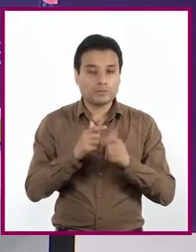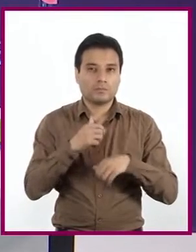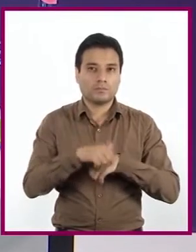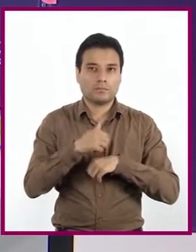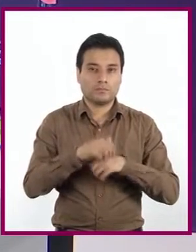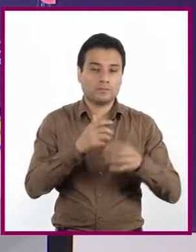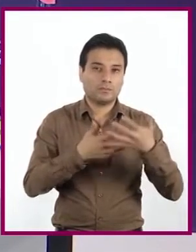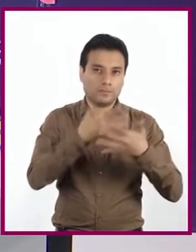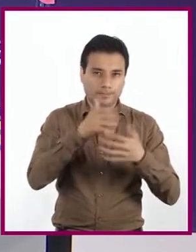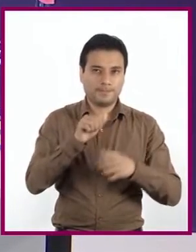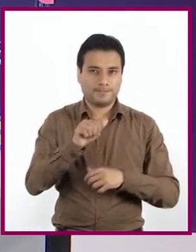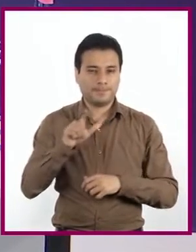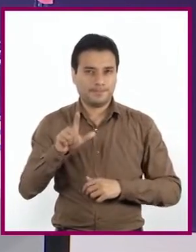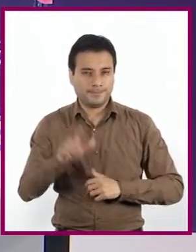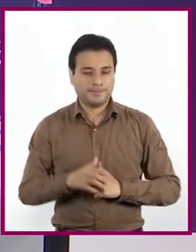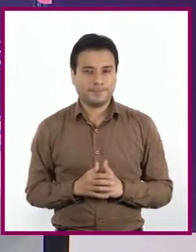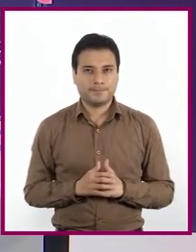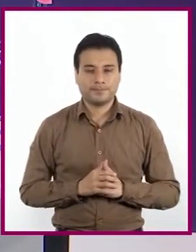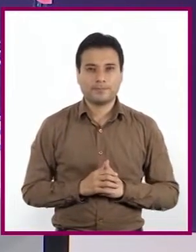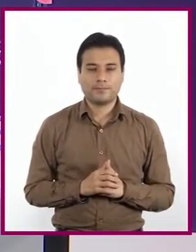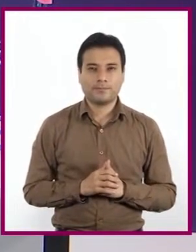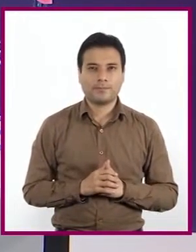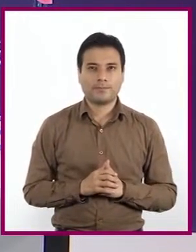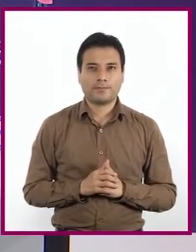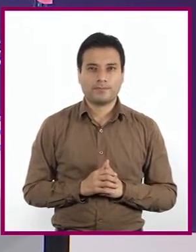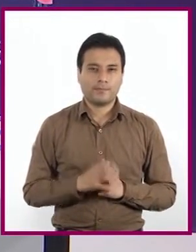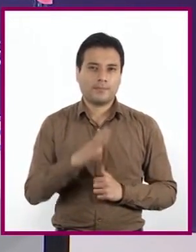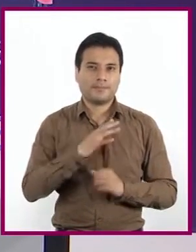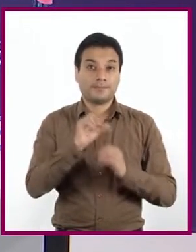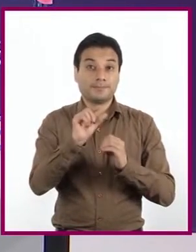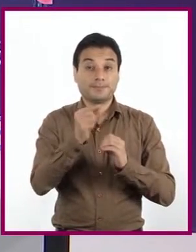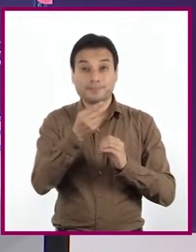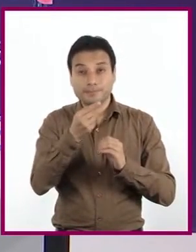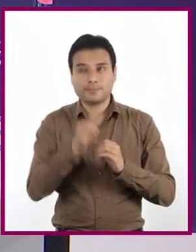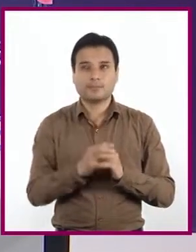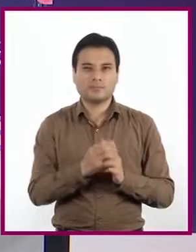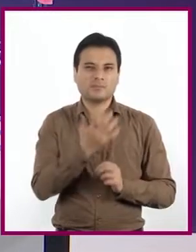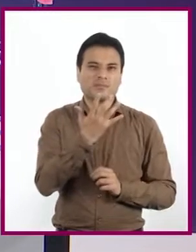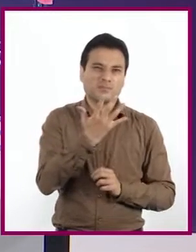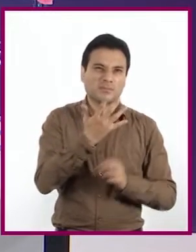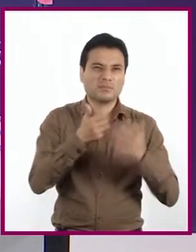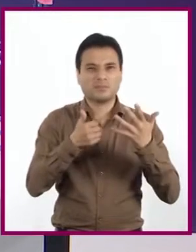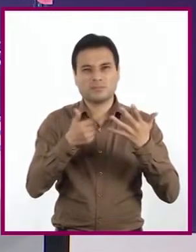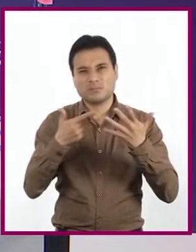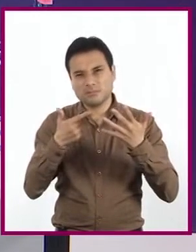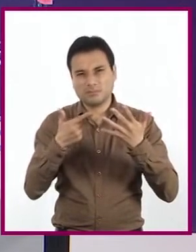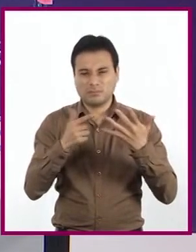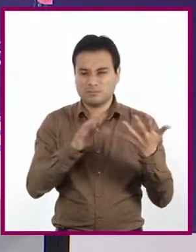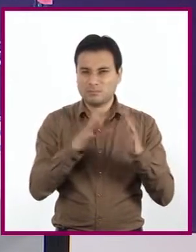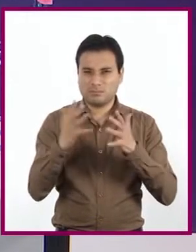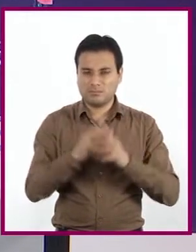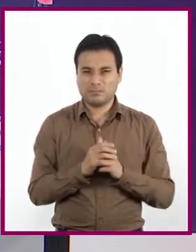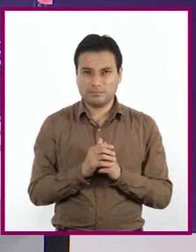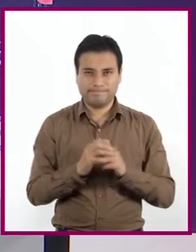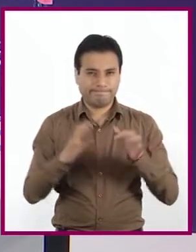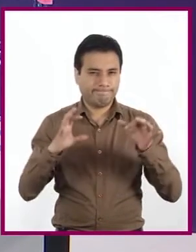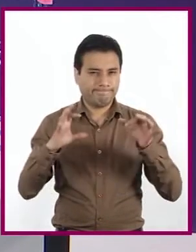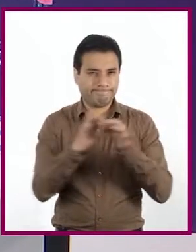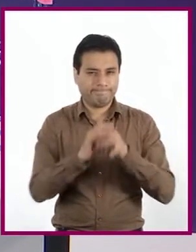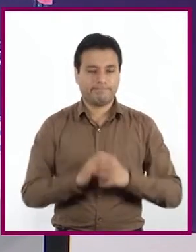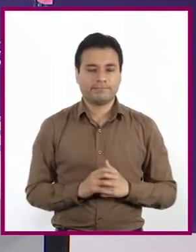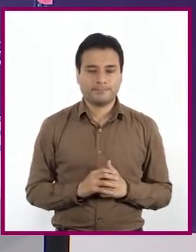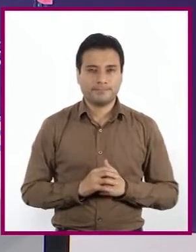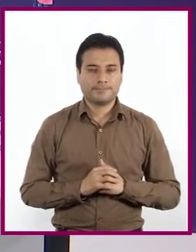15, 16 y 17, con 5, 6 o 7 electrones de valencia